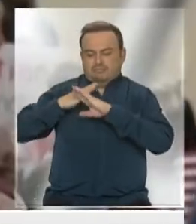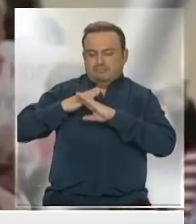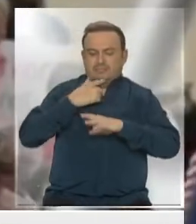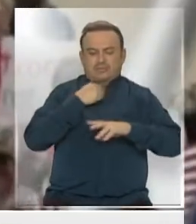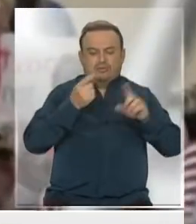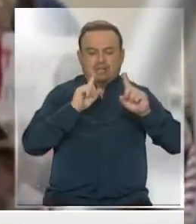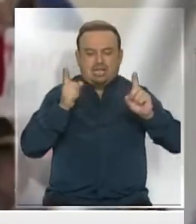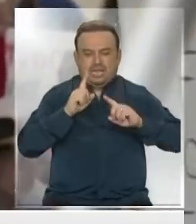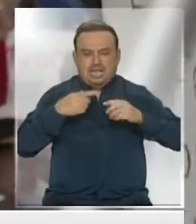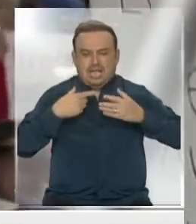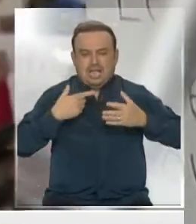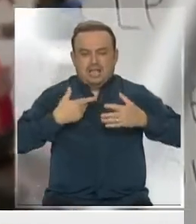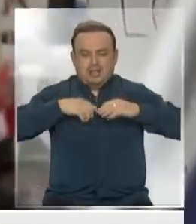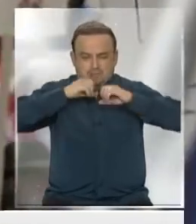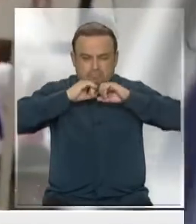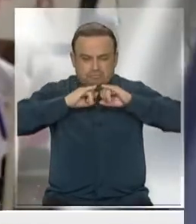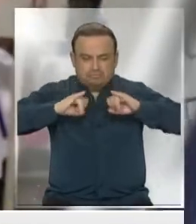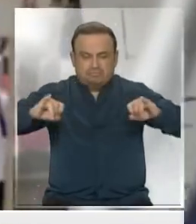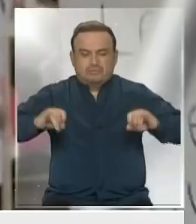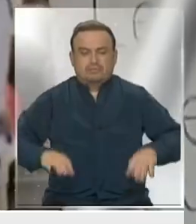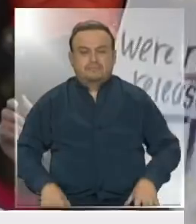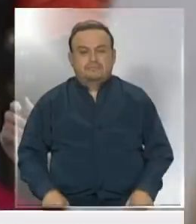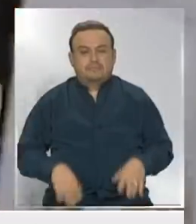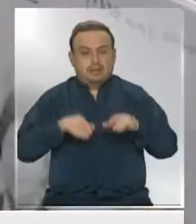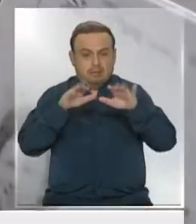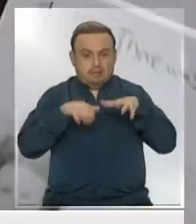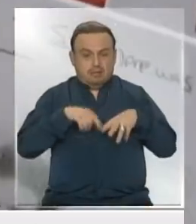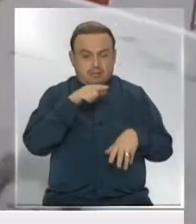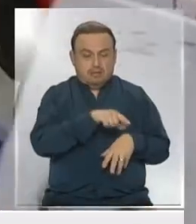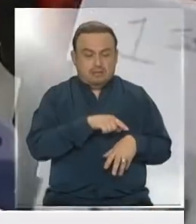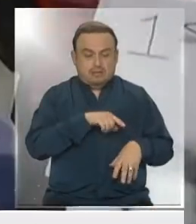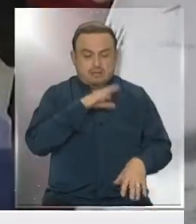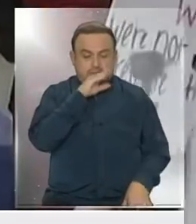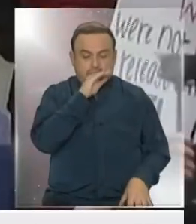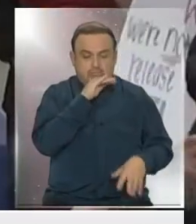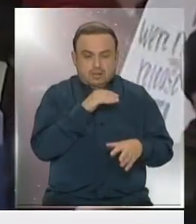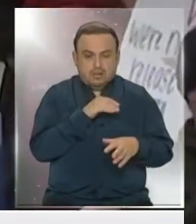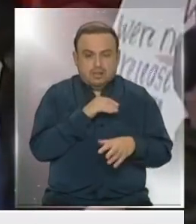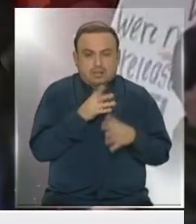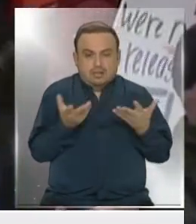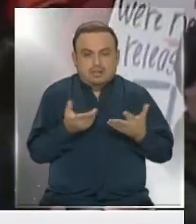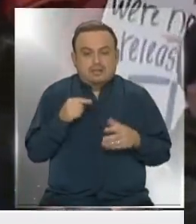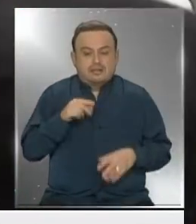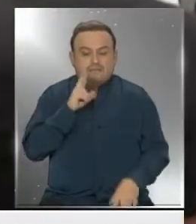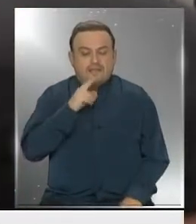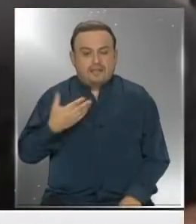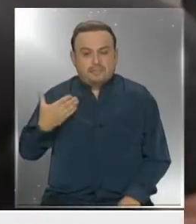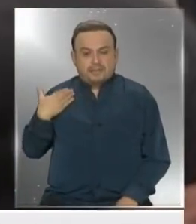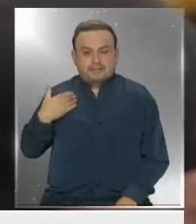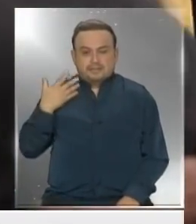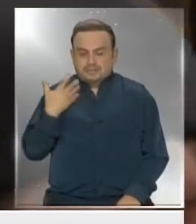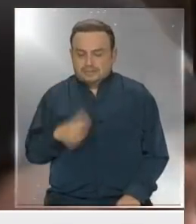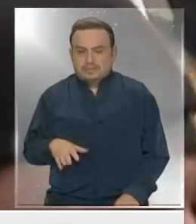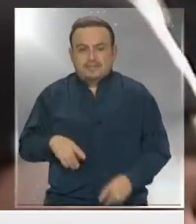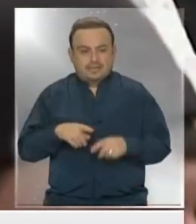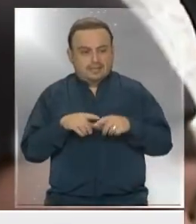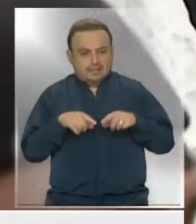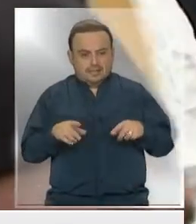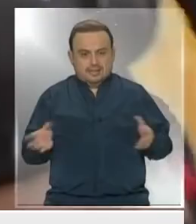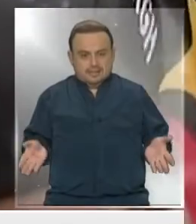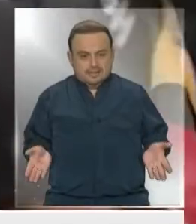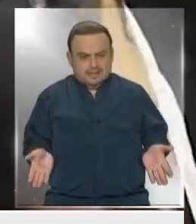coronavirus se siga propagando. Y el mismo Donald Trump, desde el viernes pasado, había estado alentando